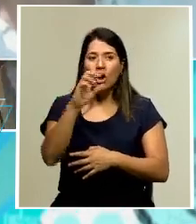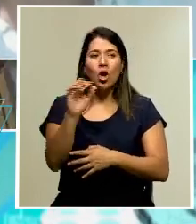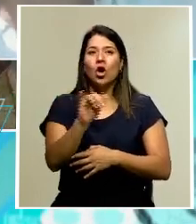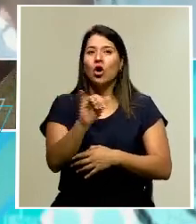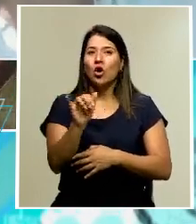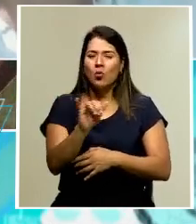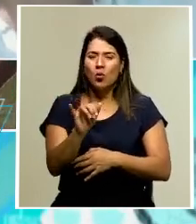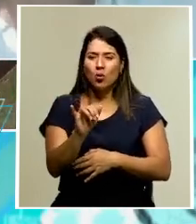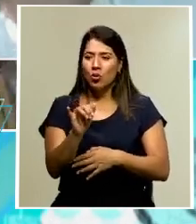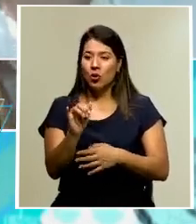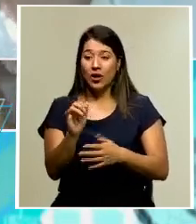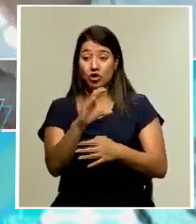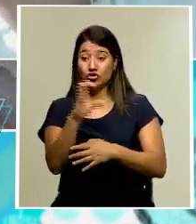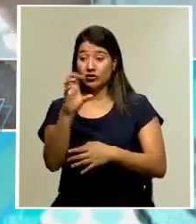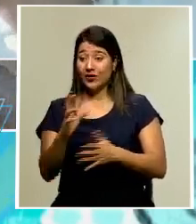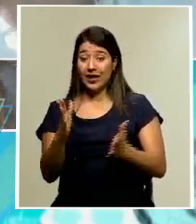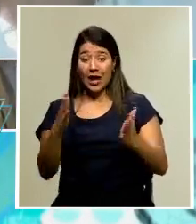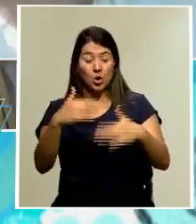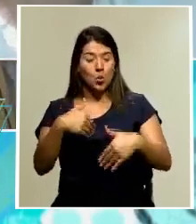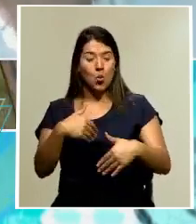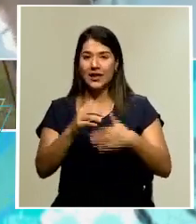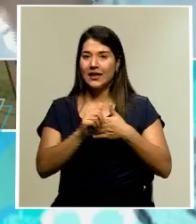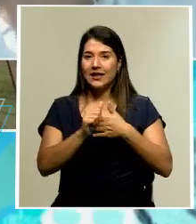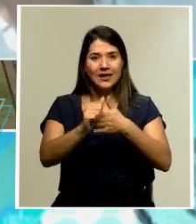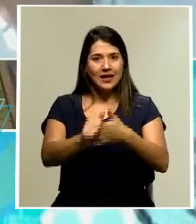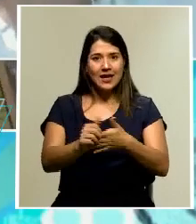de falta de norte,